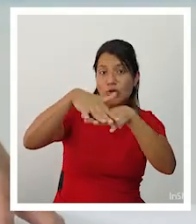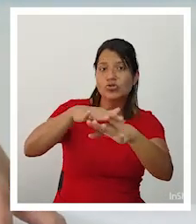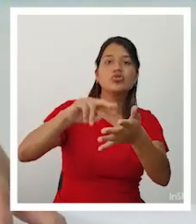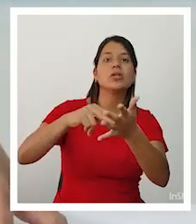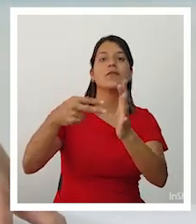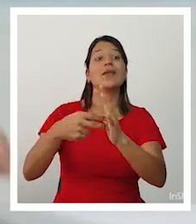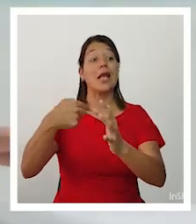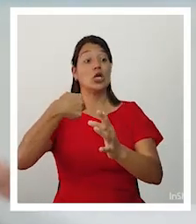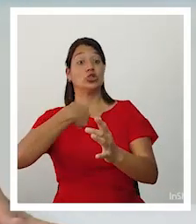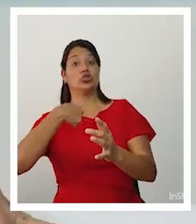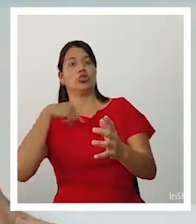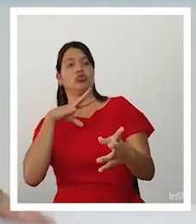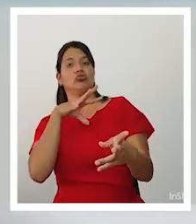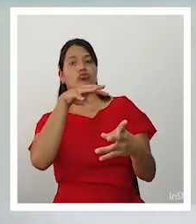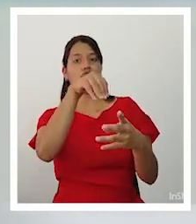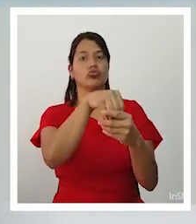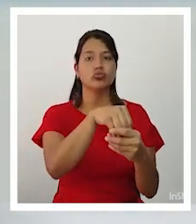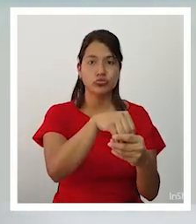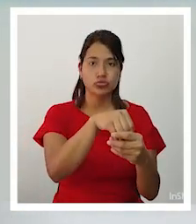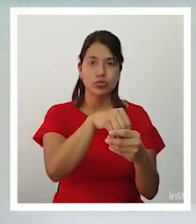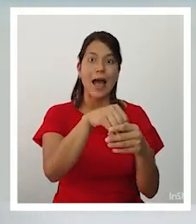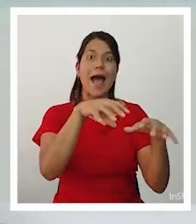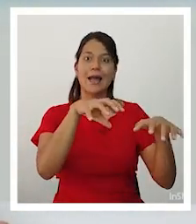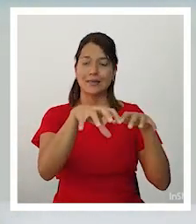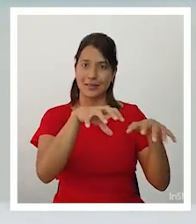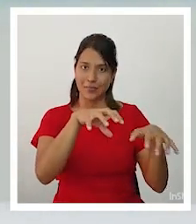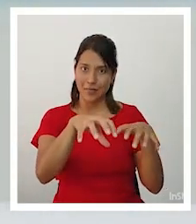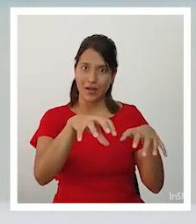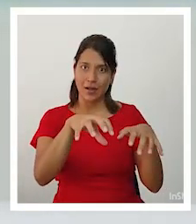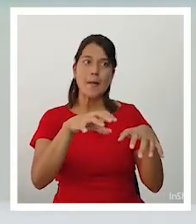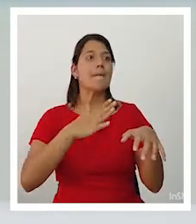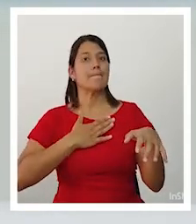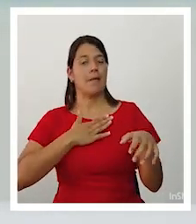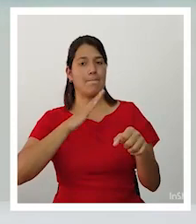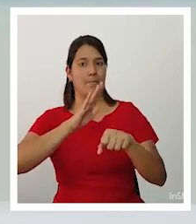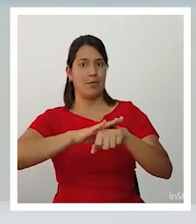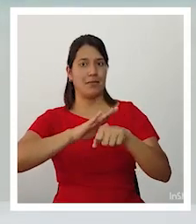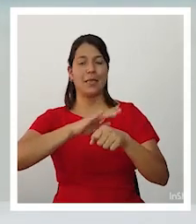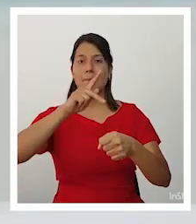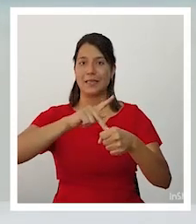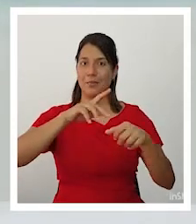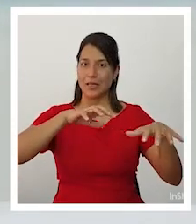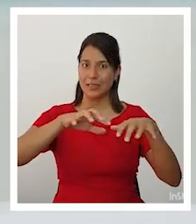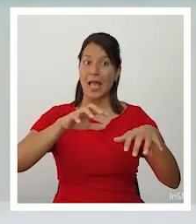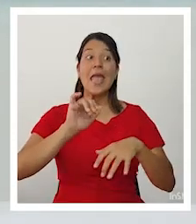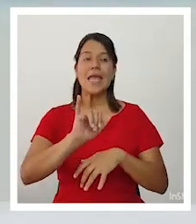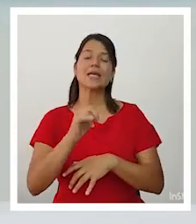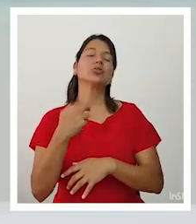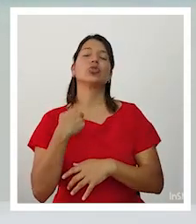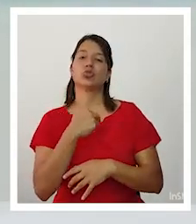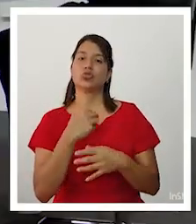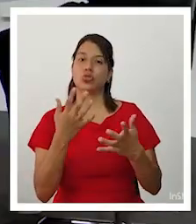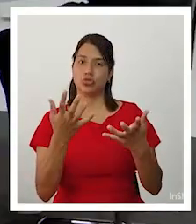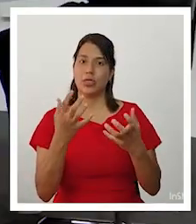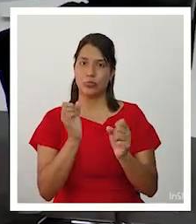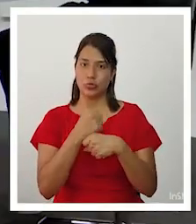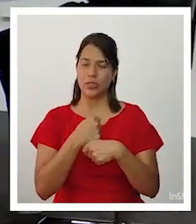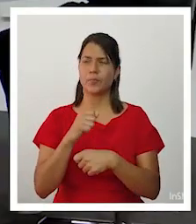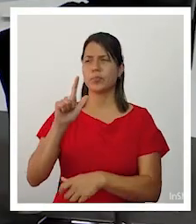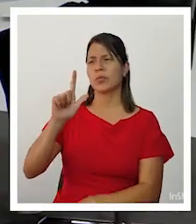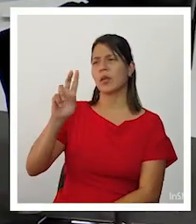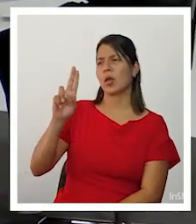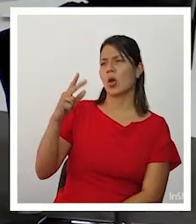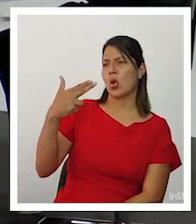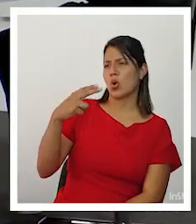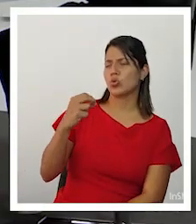participo en una forma activa. Y eso es lo que nosotros estamos haciendo. Lucho, perdón que